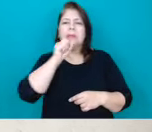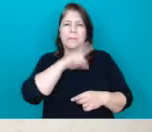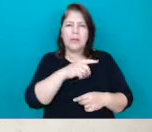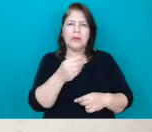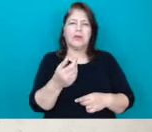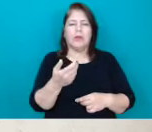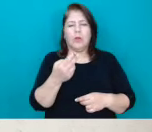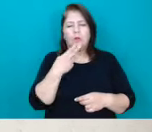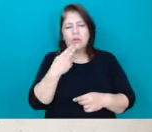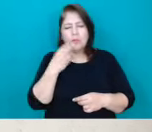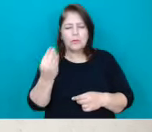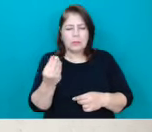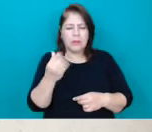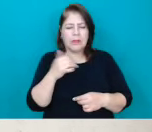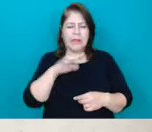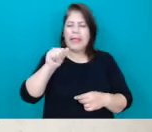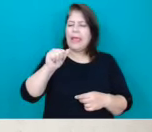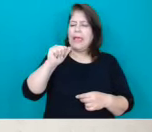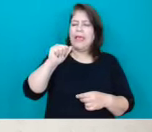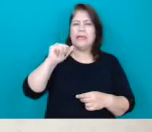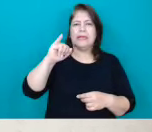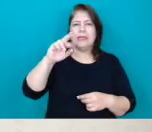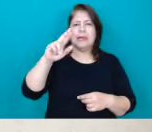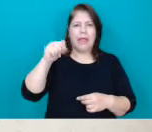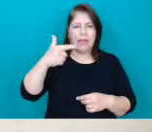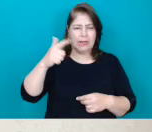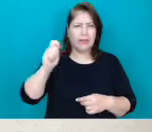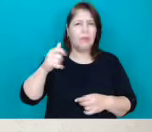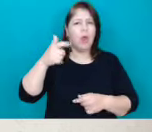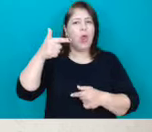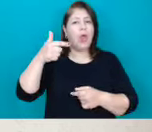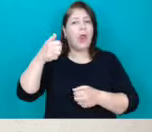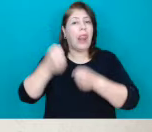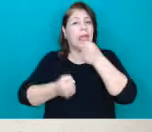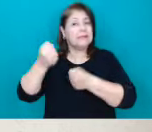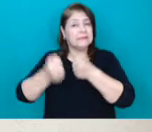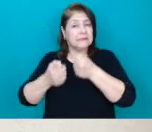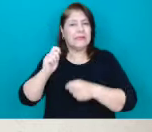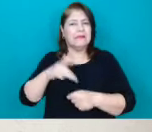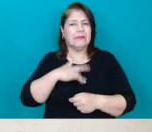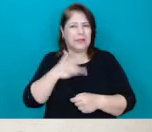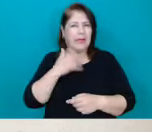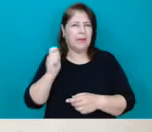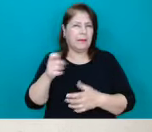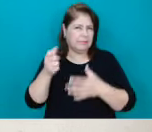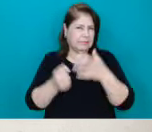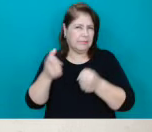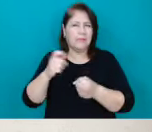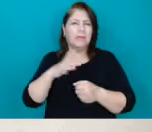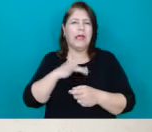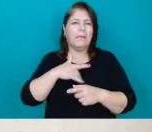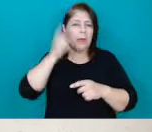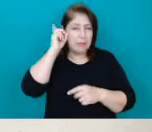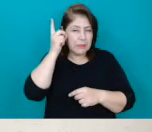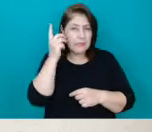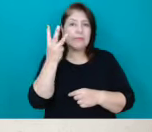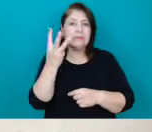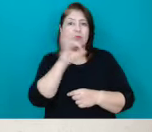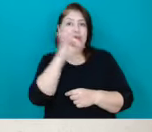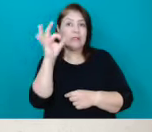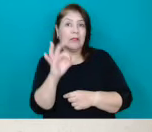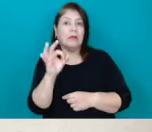también mucho una bebida llamada Arak, que es leche de caballo fermentada con 3% de